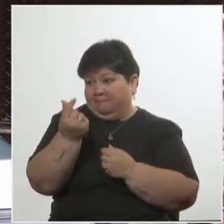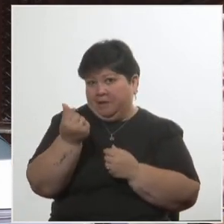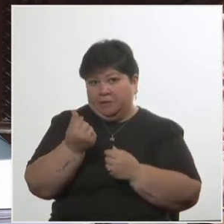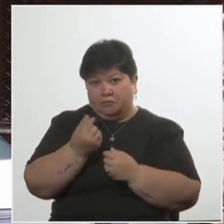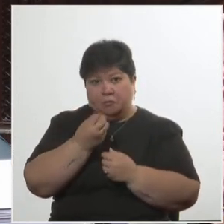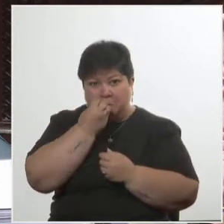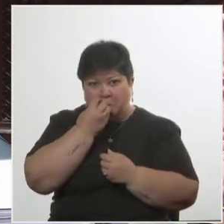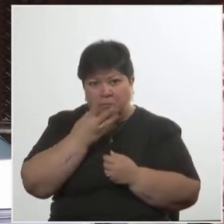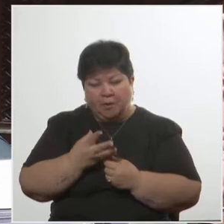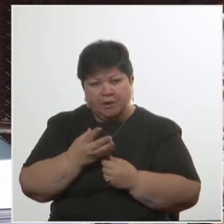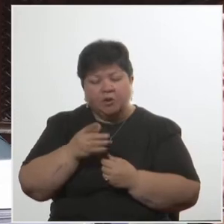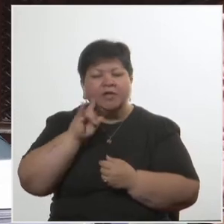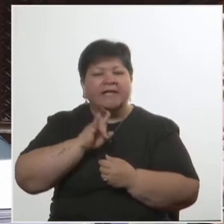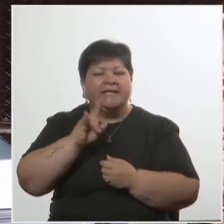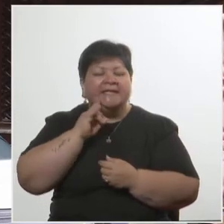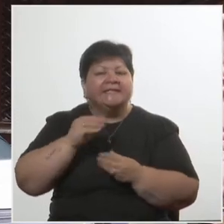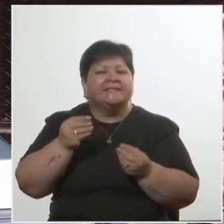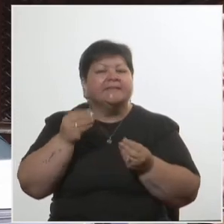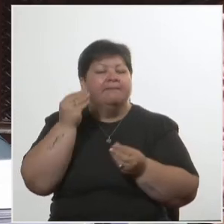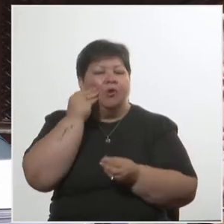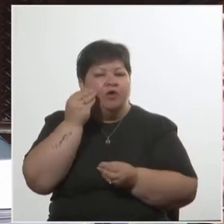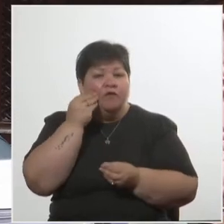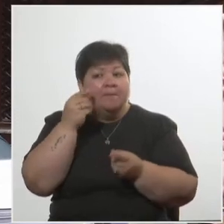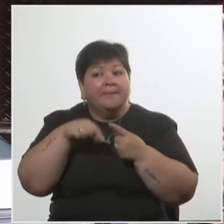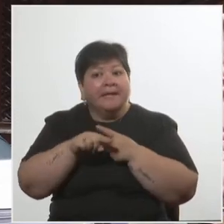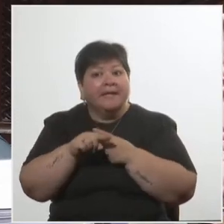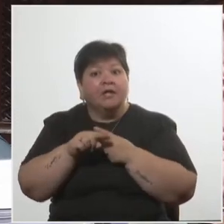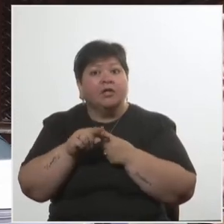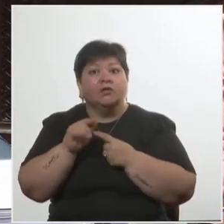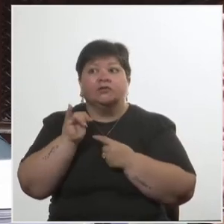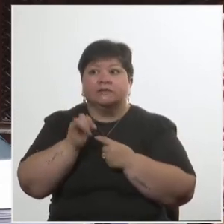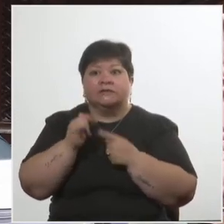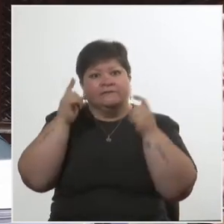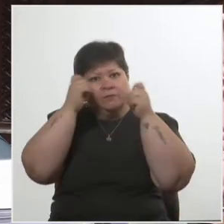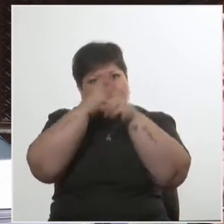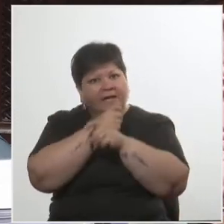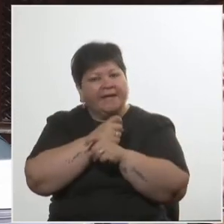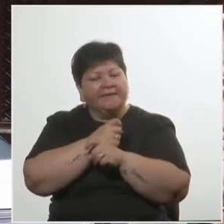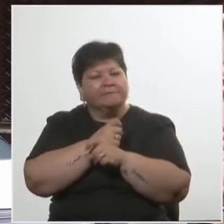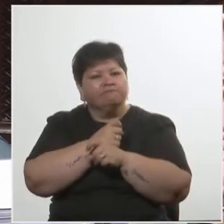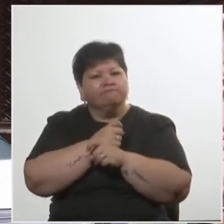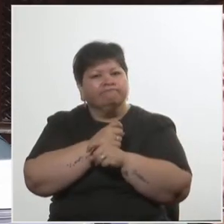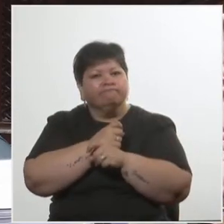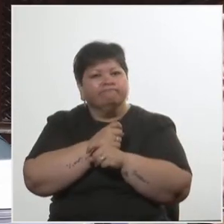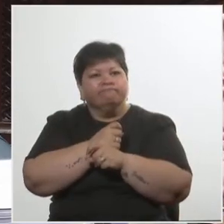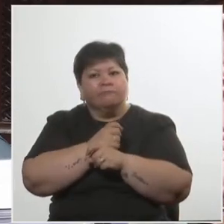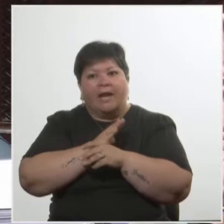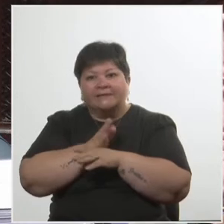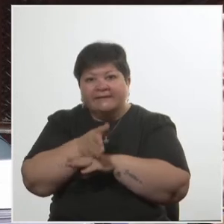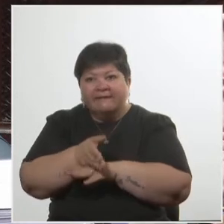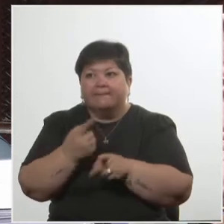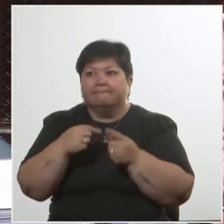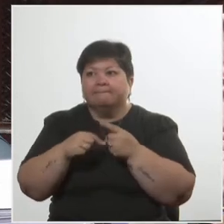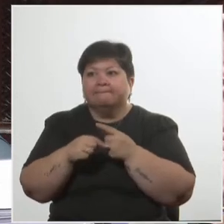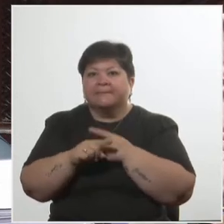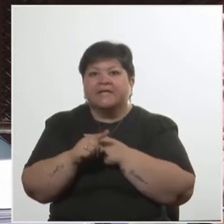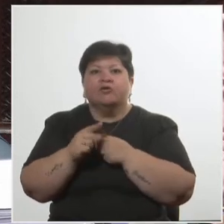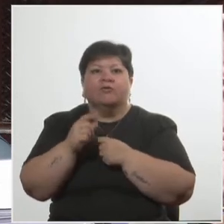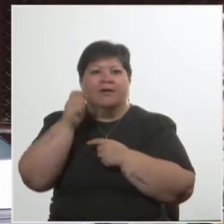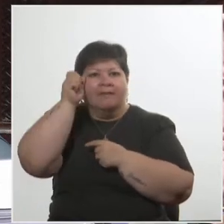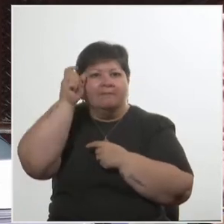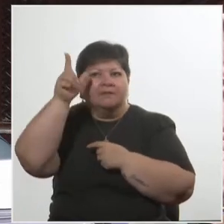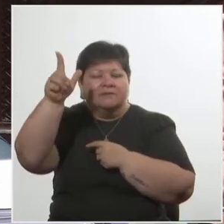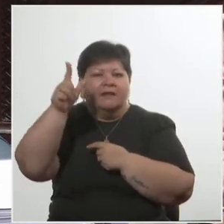en el caso de la leche en polvo Pero tenemos tenemos dificultades para poder acceder porque mercado hay pero no estamos teniendo la capacidad